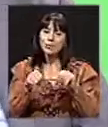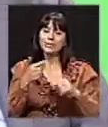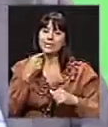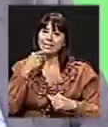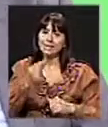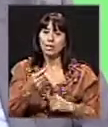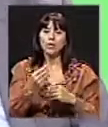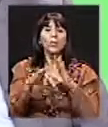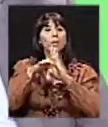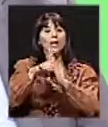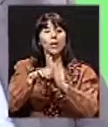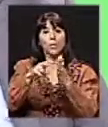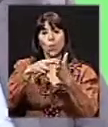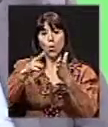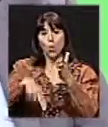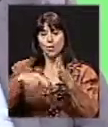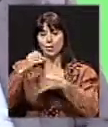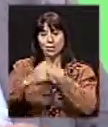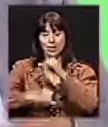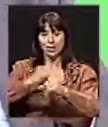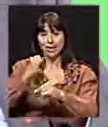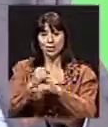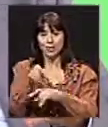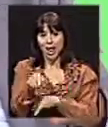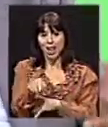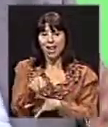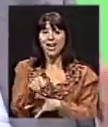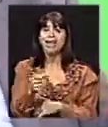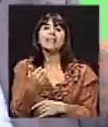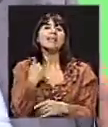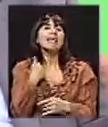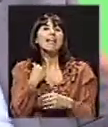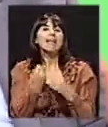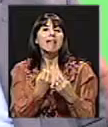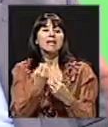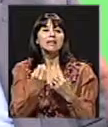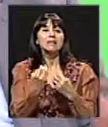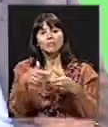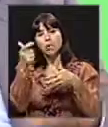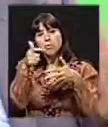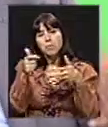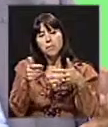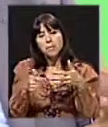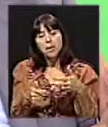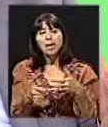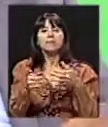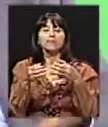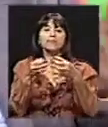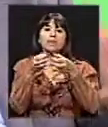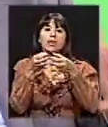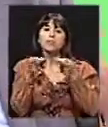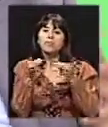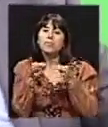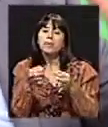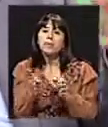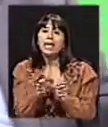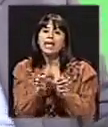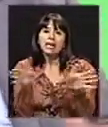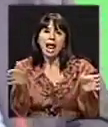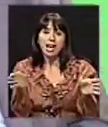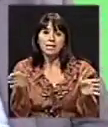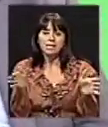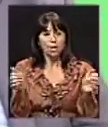por ejemplo la Convención Internacional lo que tiene es una serie de enunciados generales, de